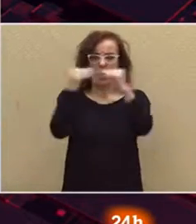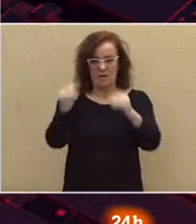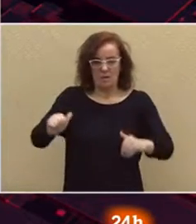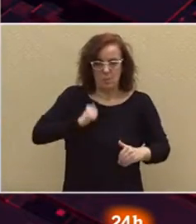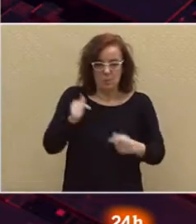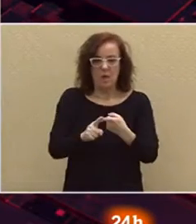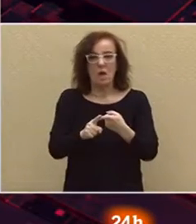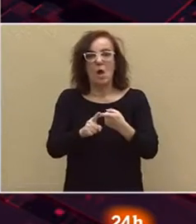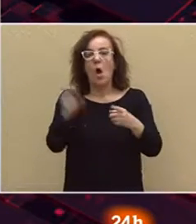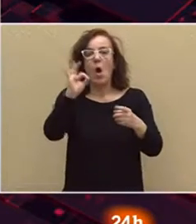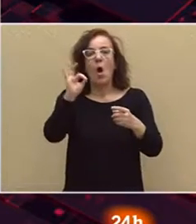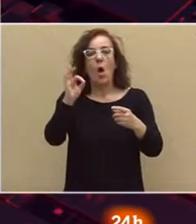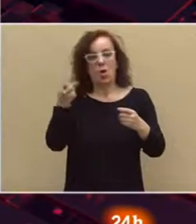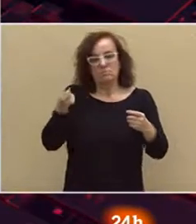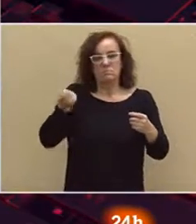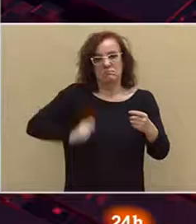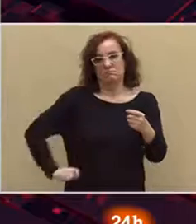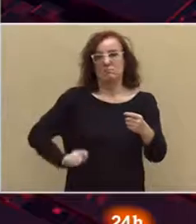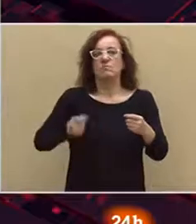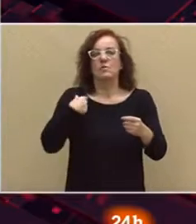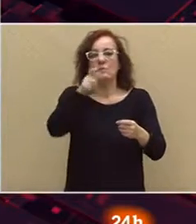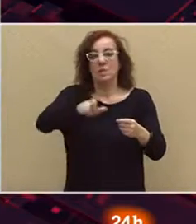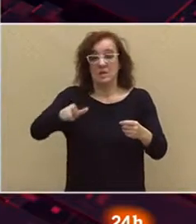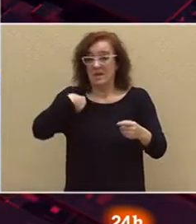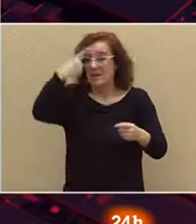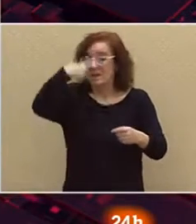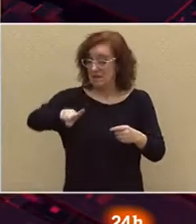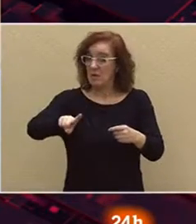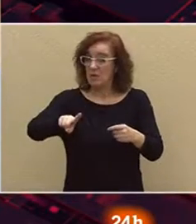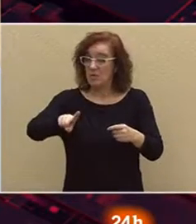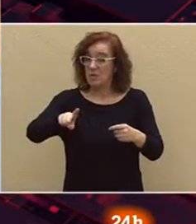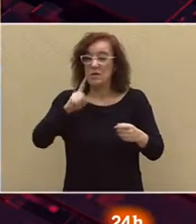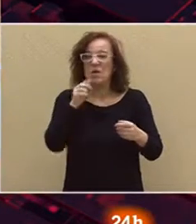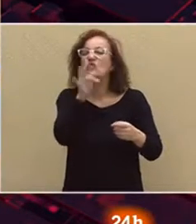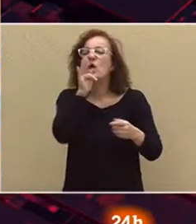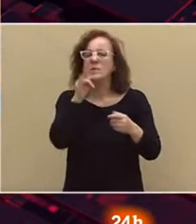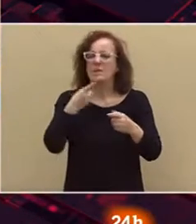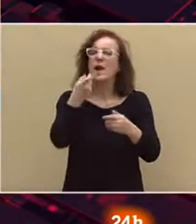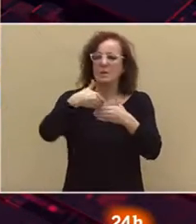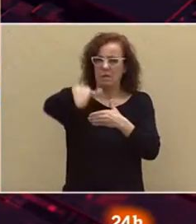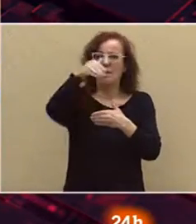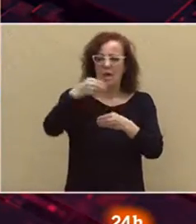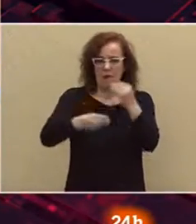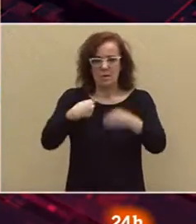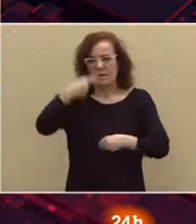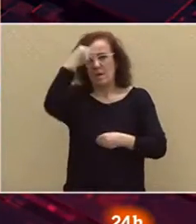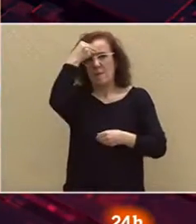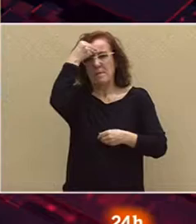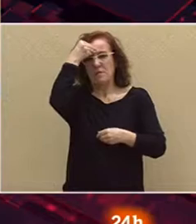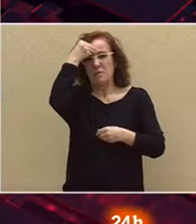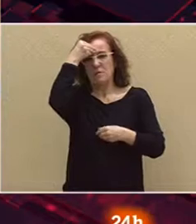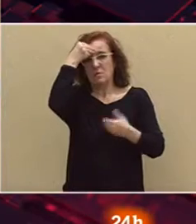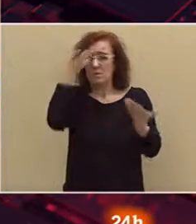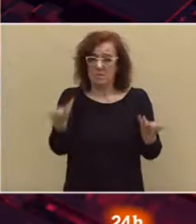en su vida profesional, aunque, como bien sabemos, quede todavía mucho por hacer. Estoy pensando, por supuesto, en la